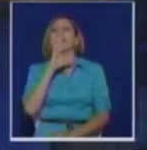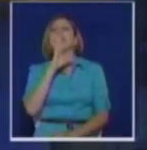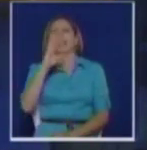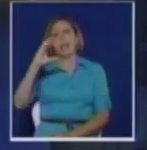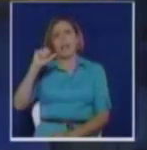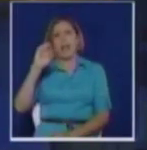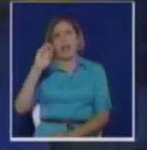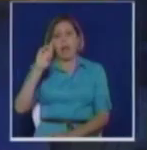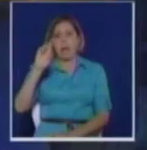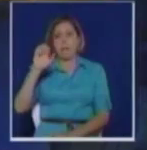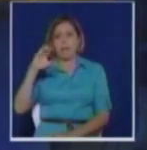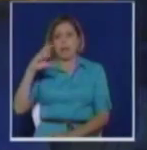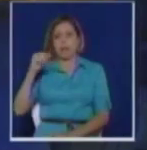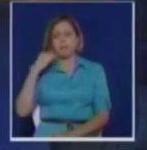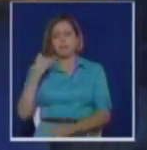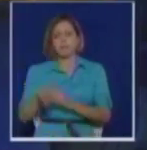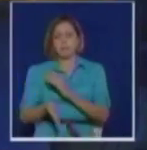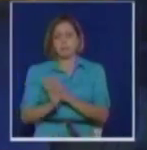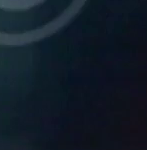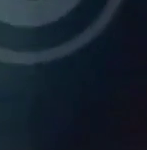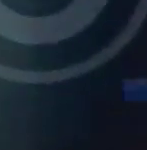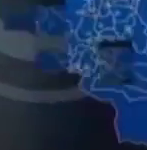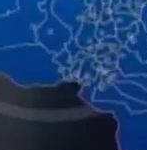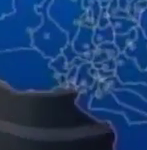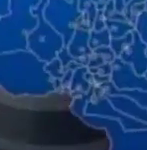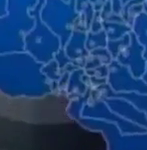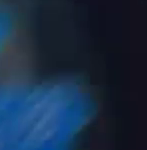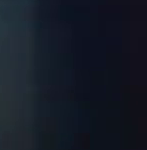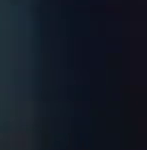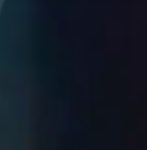otras noticias en nuestro siguiente segmento informativo.